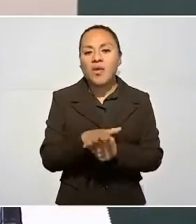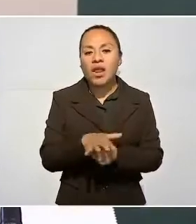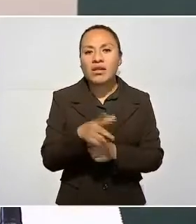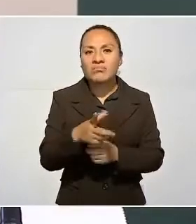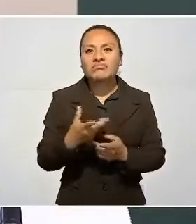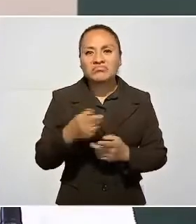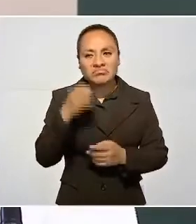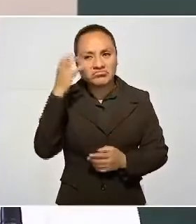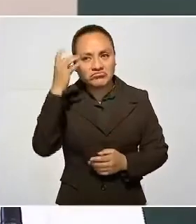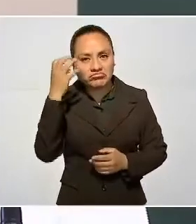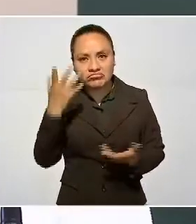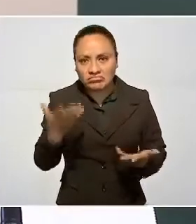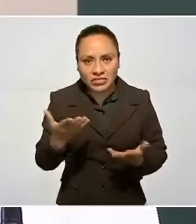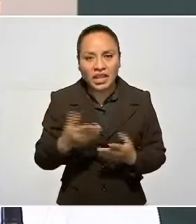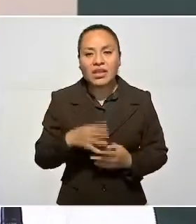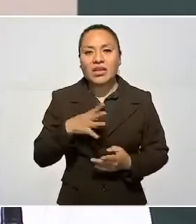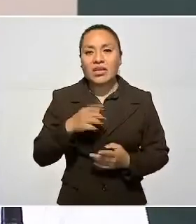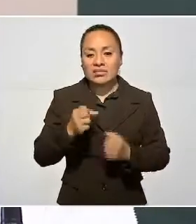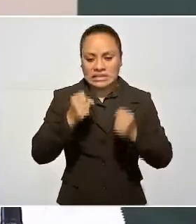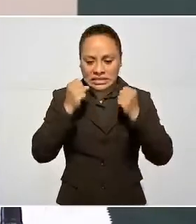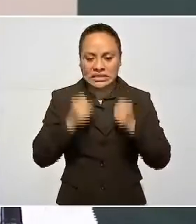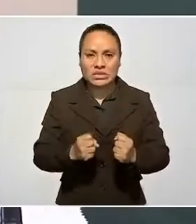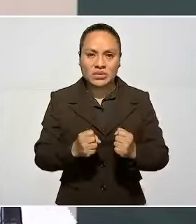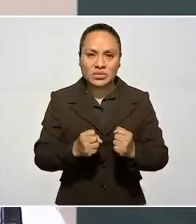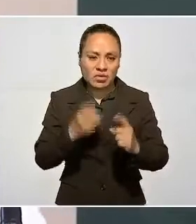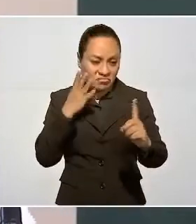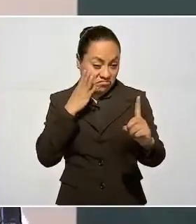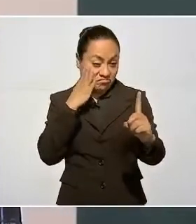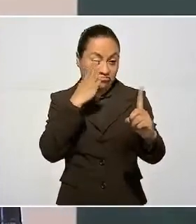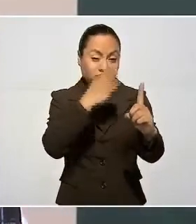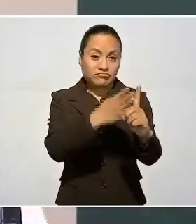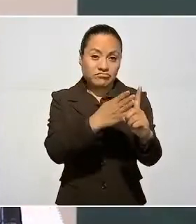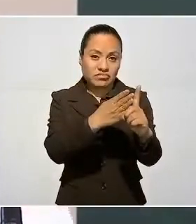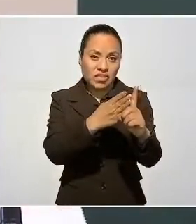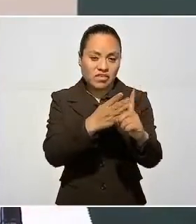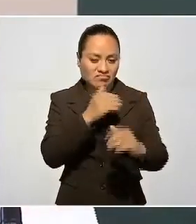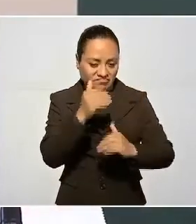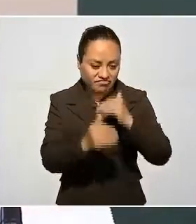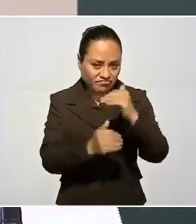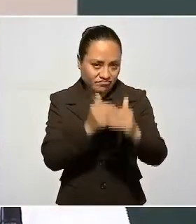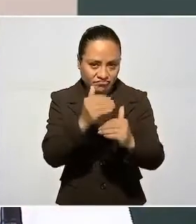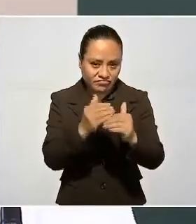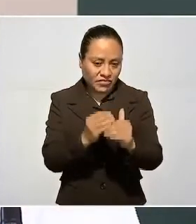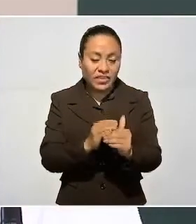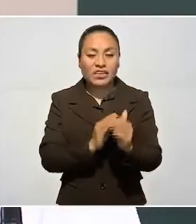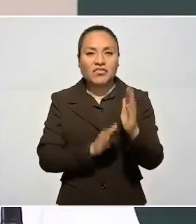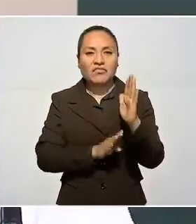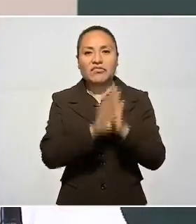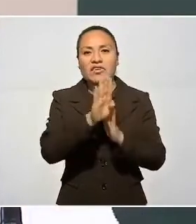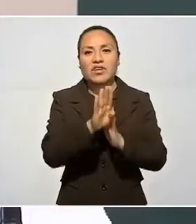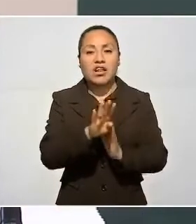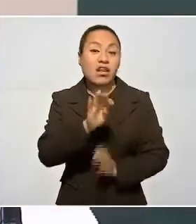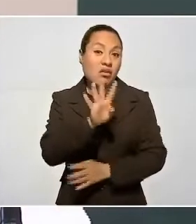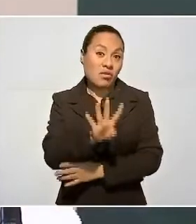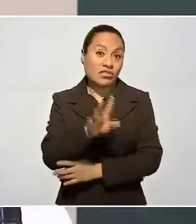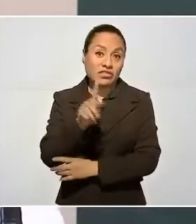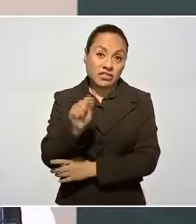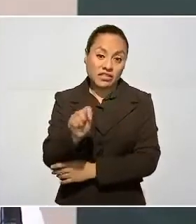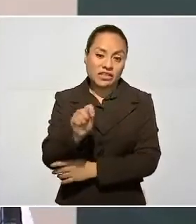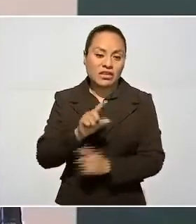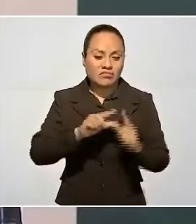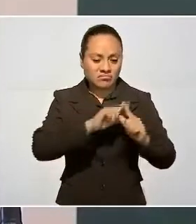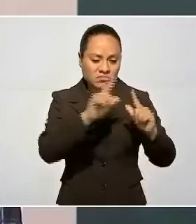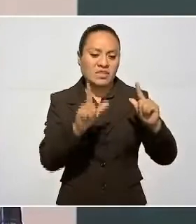imposible, lo que asegura un horizonte de esperanza, de triunfo para la cuarta transformación de